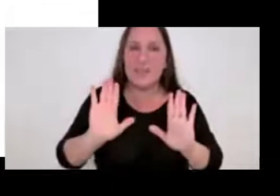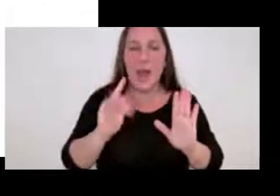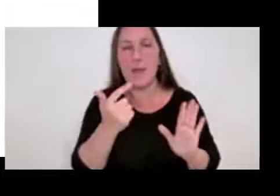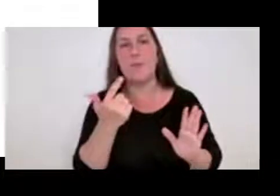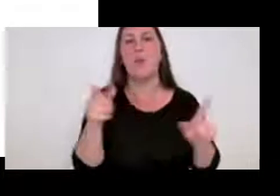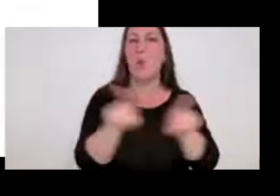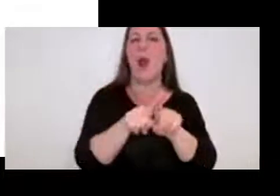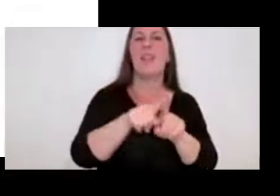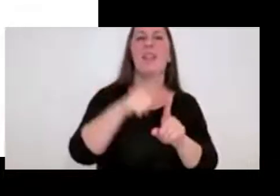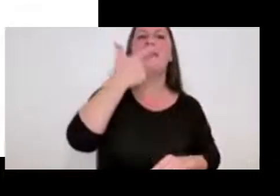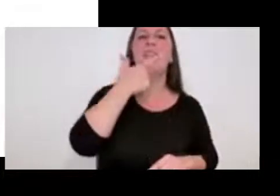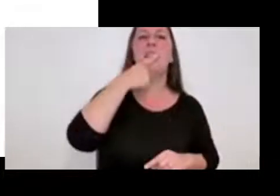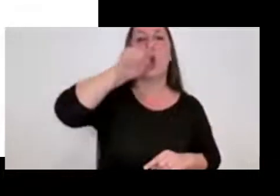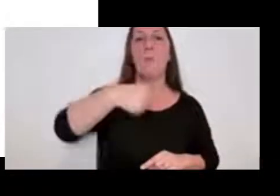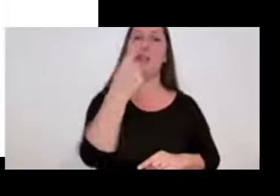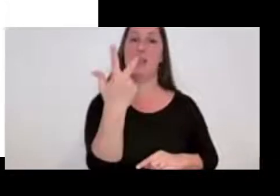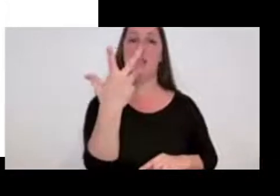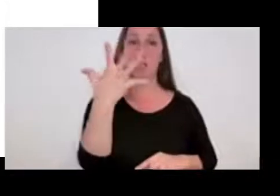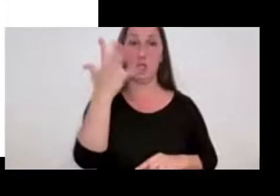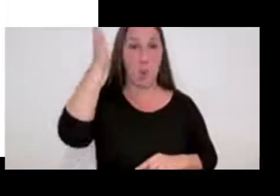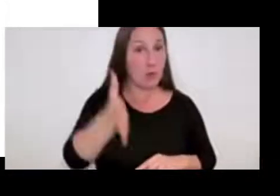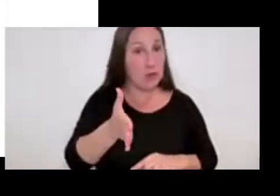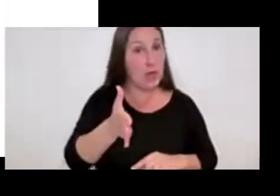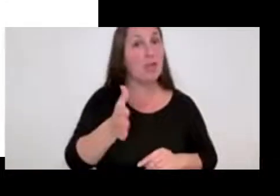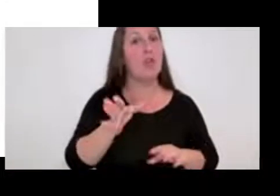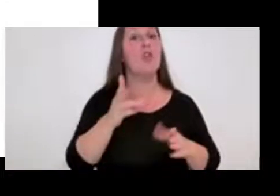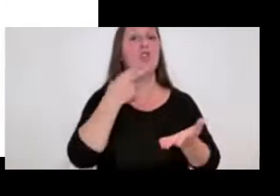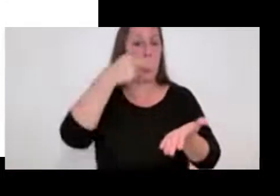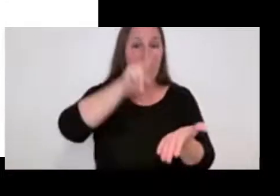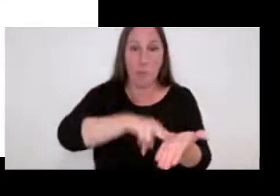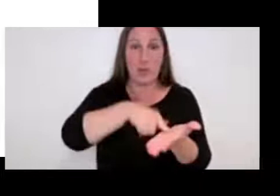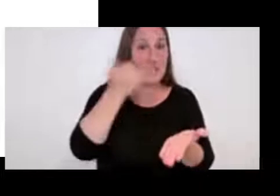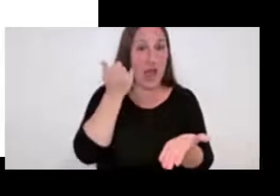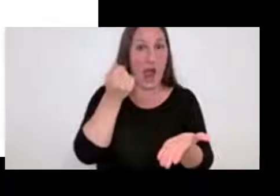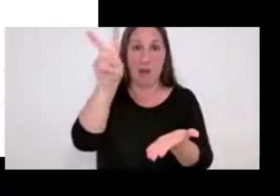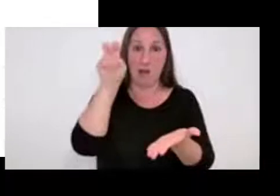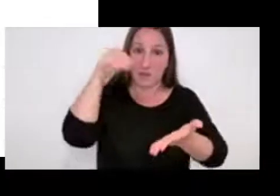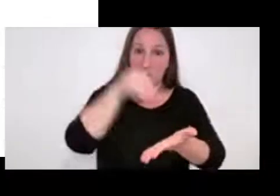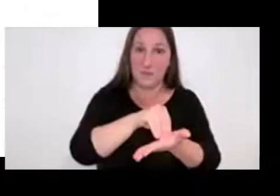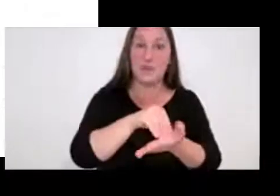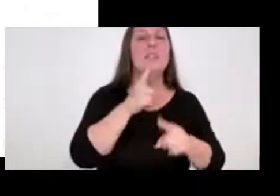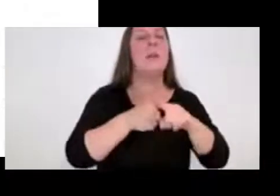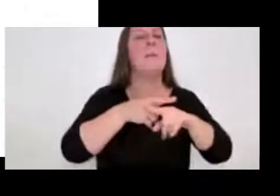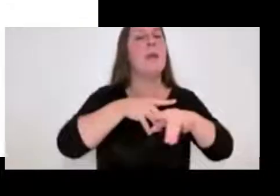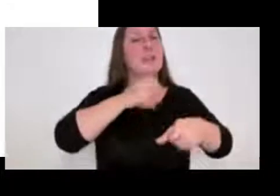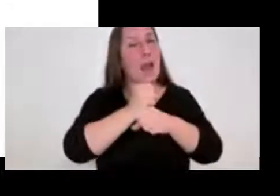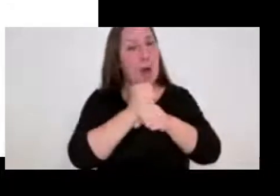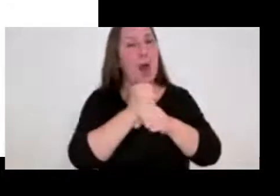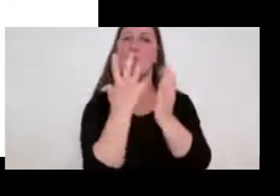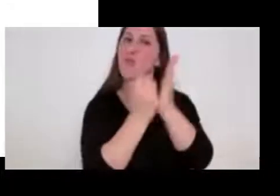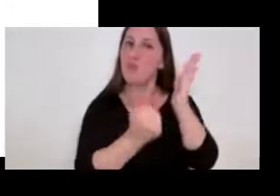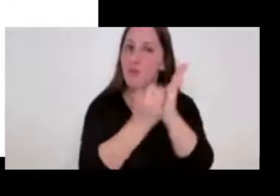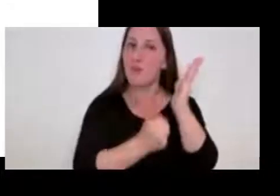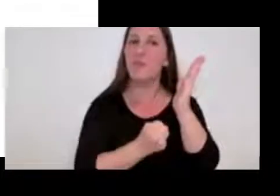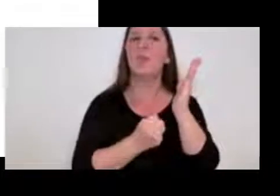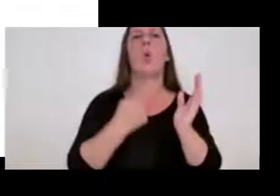al 17,35% sobre el importe facturado, siempre que se vincule a actividad gravada y cumpla con el